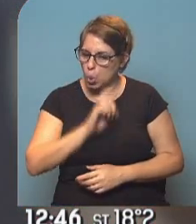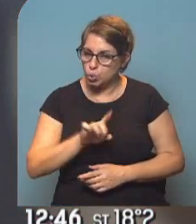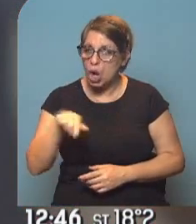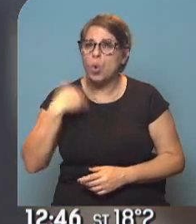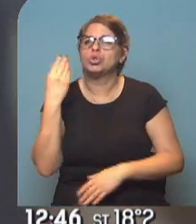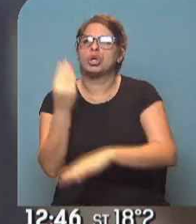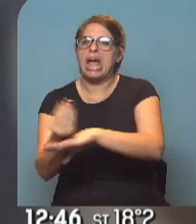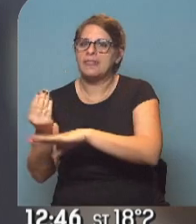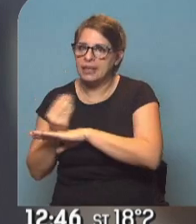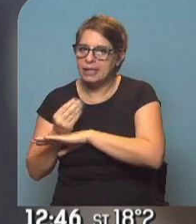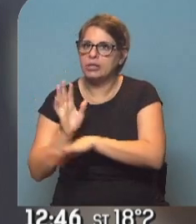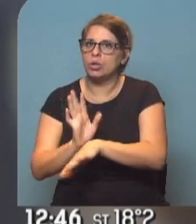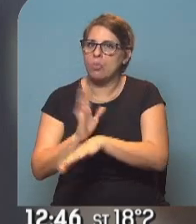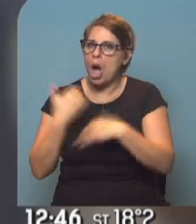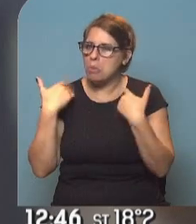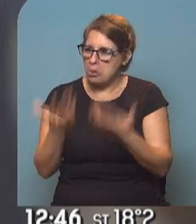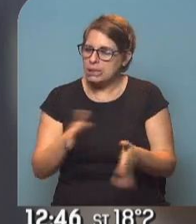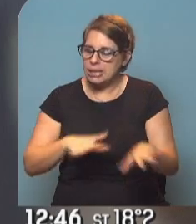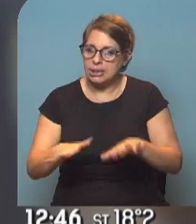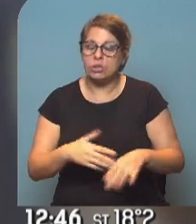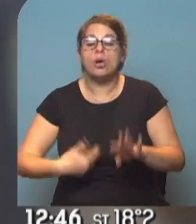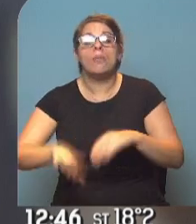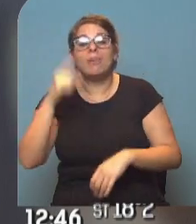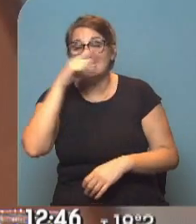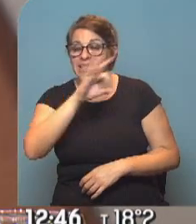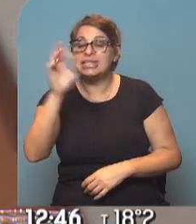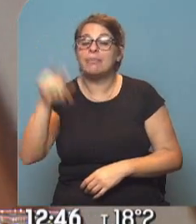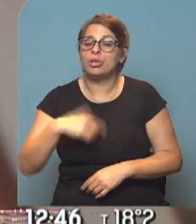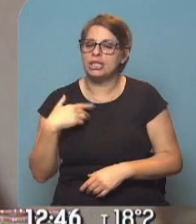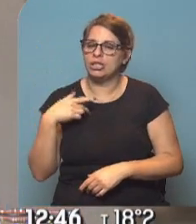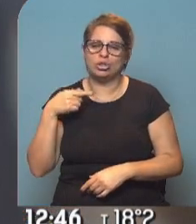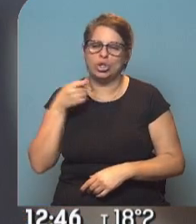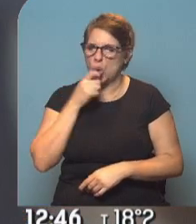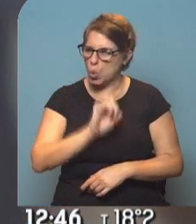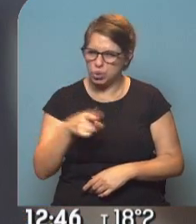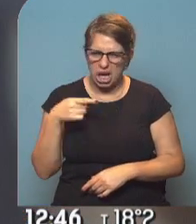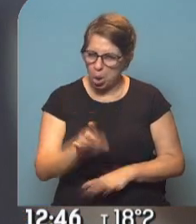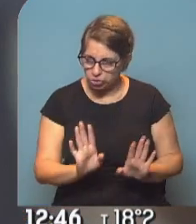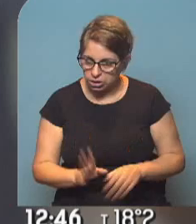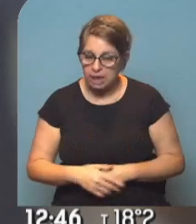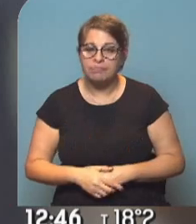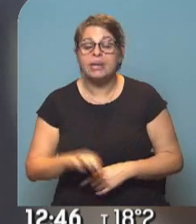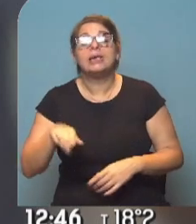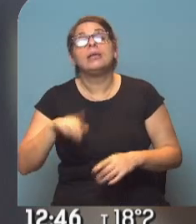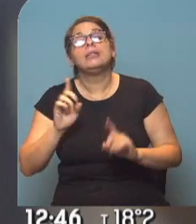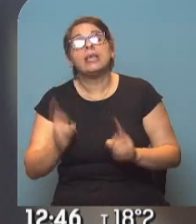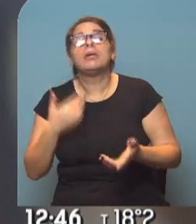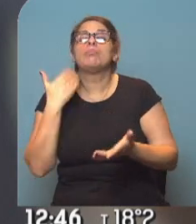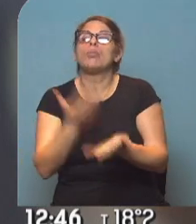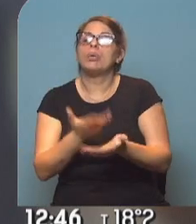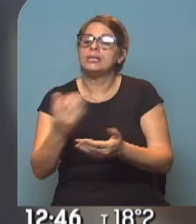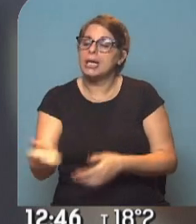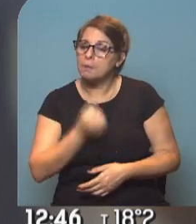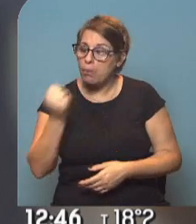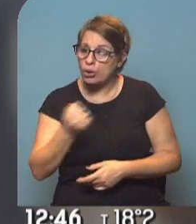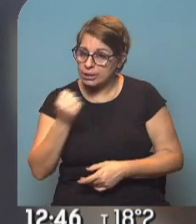de los candidatos usaron como arma contra López Obrador. Más del 70% está en contra. Sí, está en contra. Digo, más allá de si la propuesta es importante,